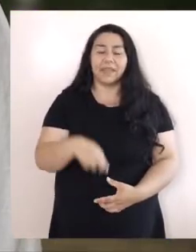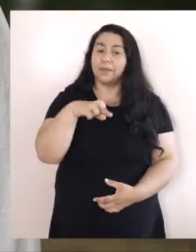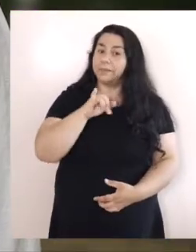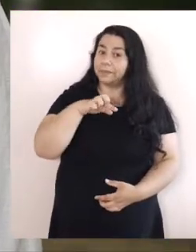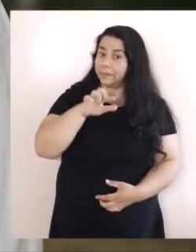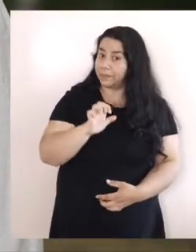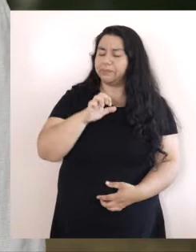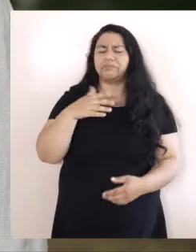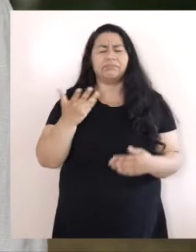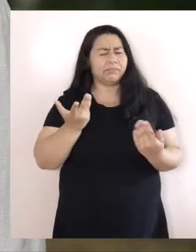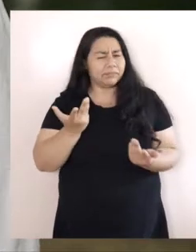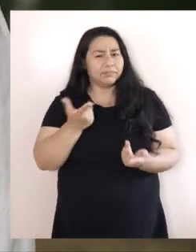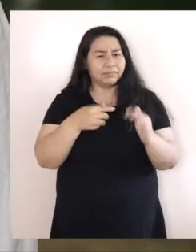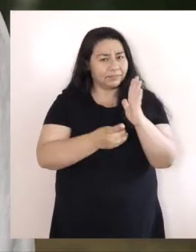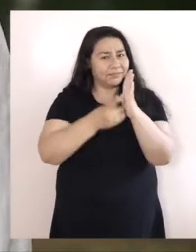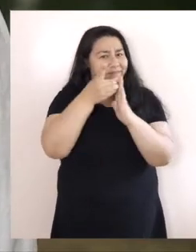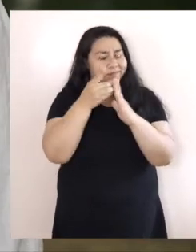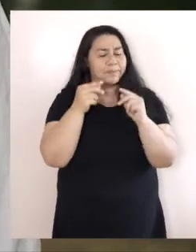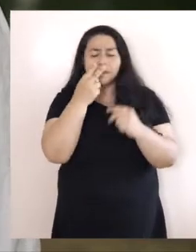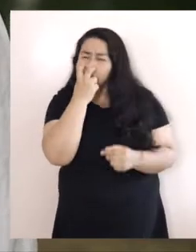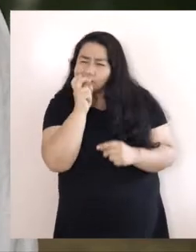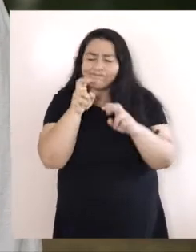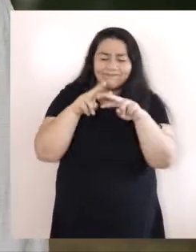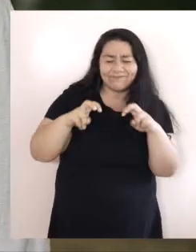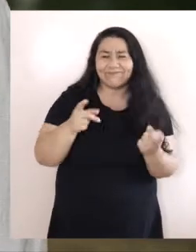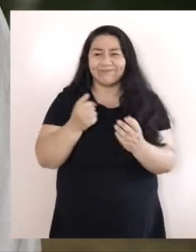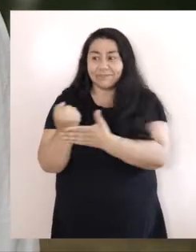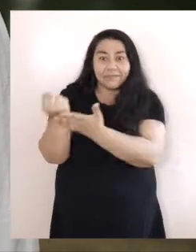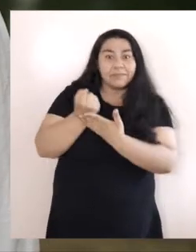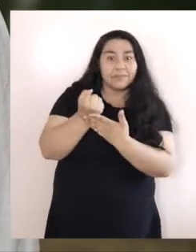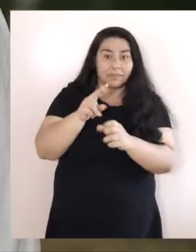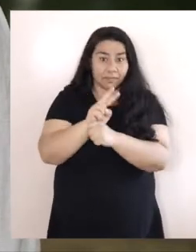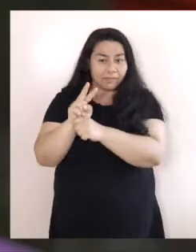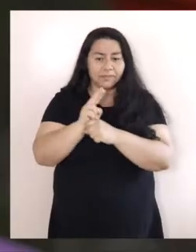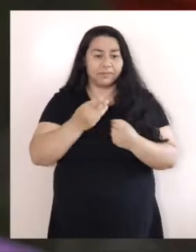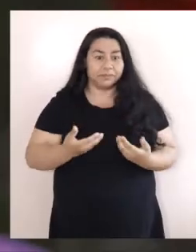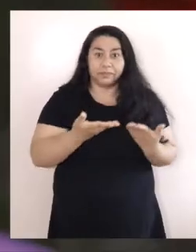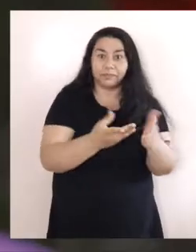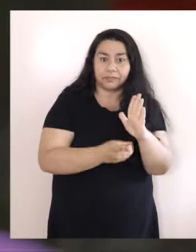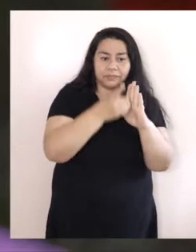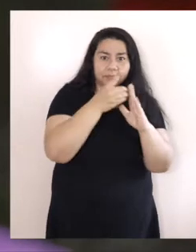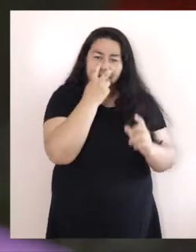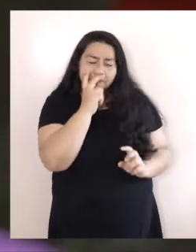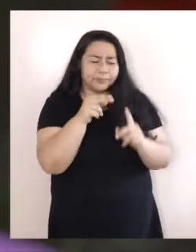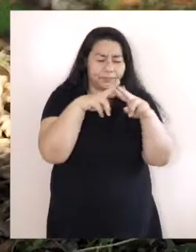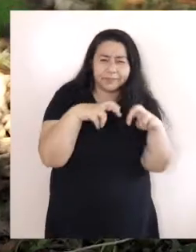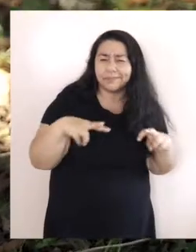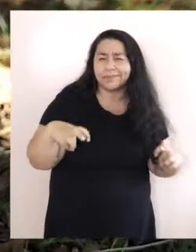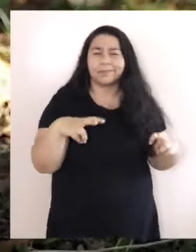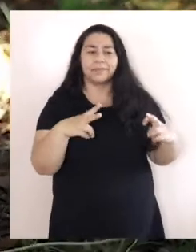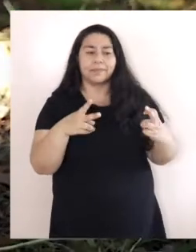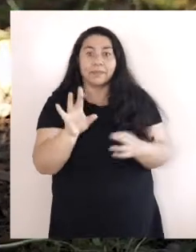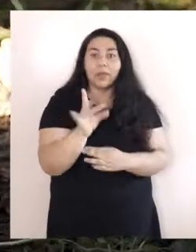PIPE, en cierta forma, desarrolla la curiosidad de los chicos, nos ayuda a nosotros a desarrollar la curiosidad. El proceso de indagación,